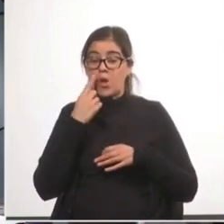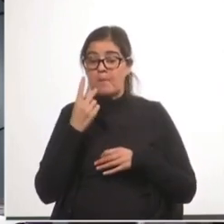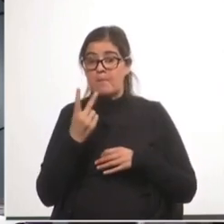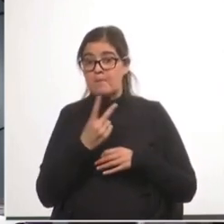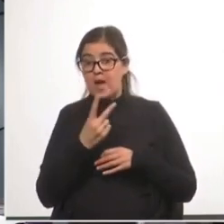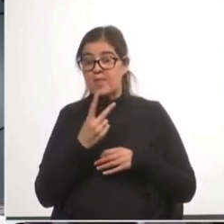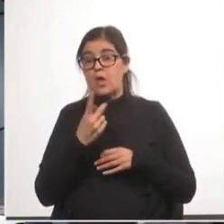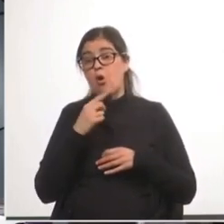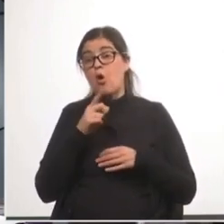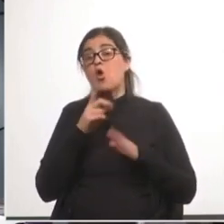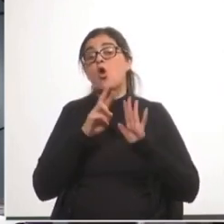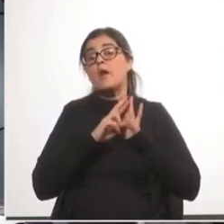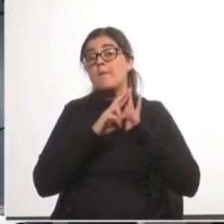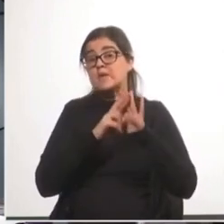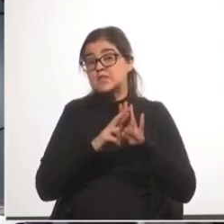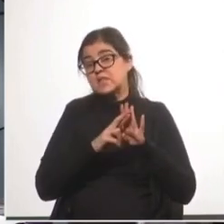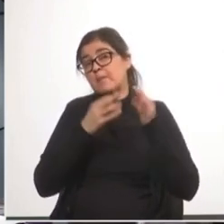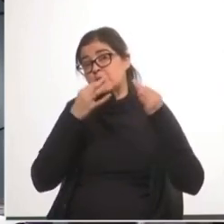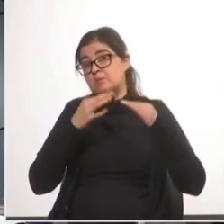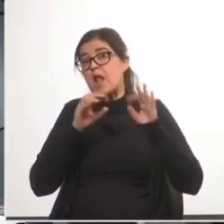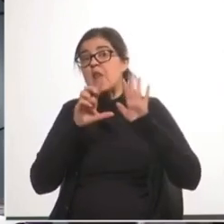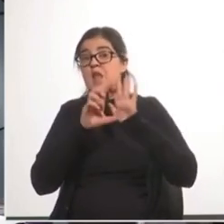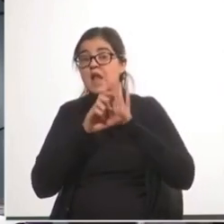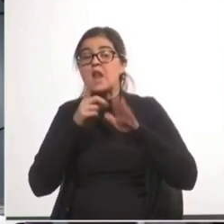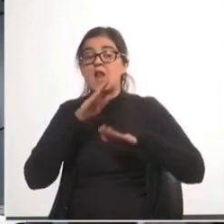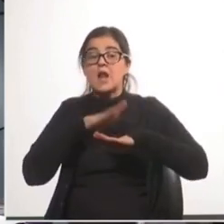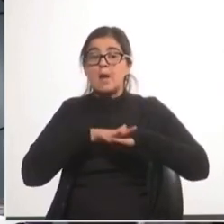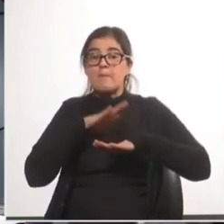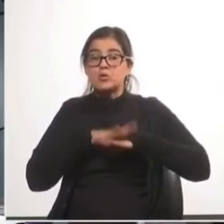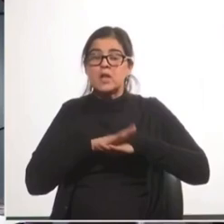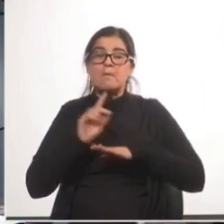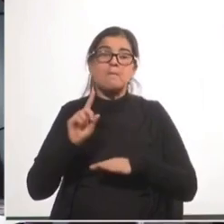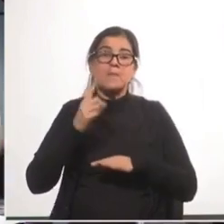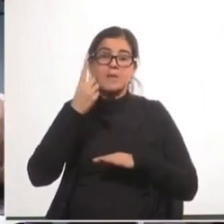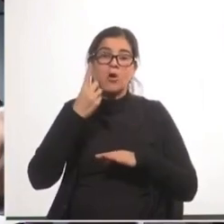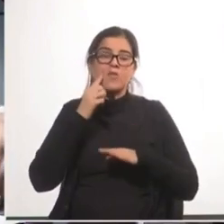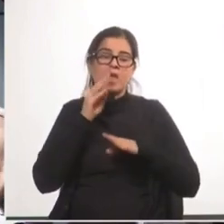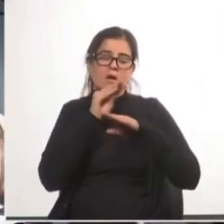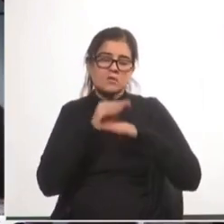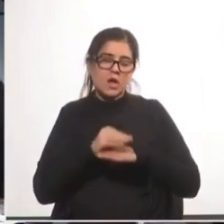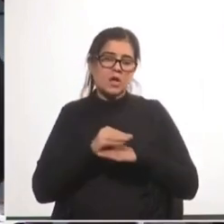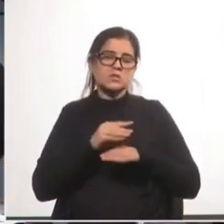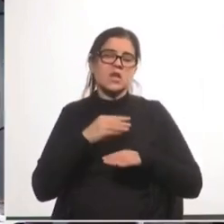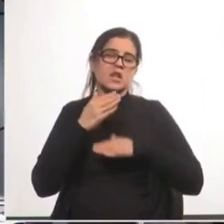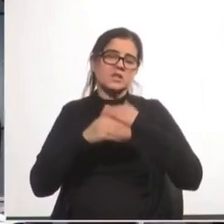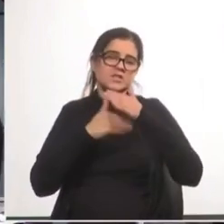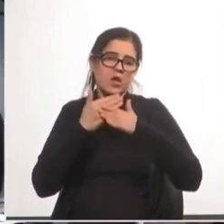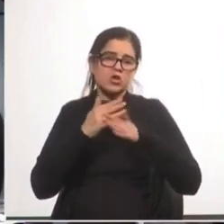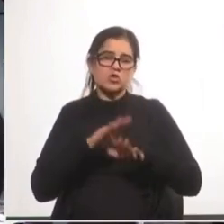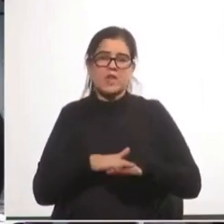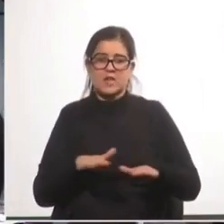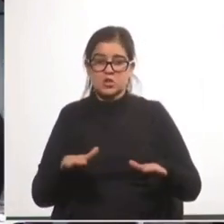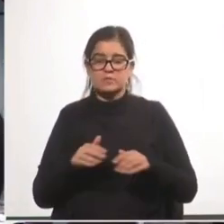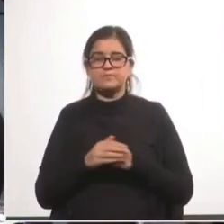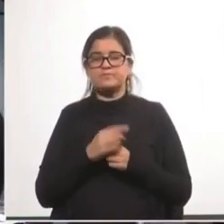en su caso a los representantes legales, la responsabilidad primordial de la crianza y el desarrollo del niño.